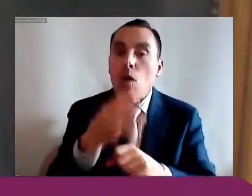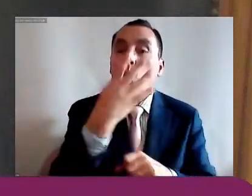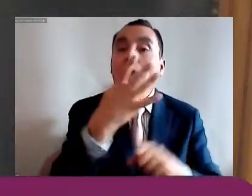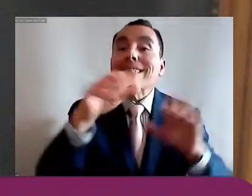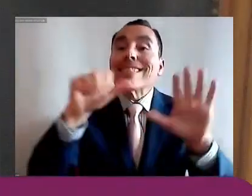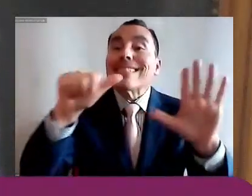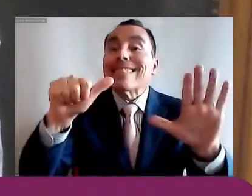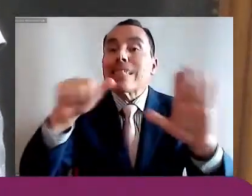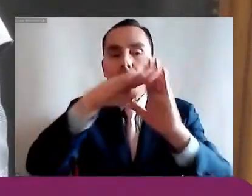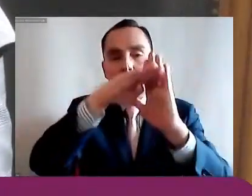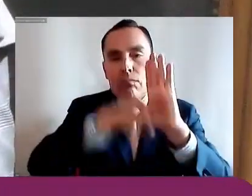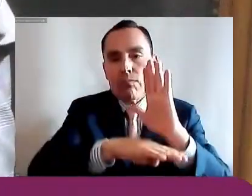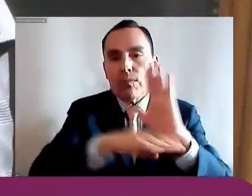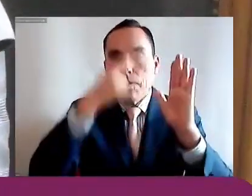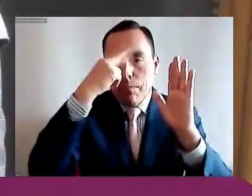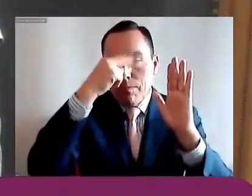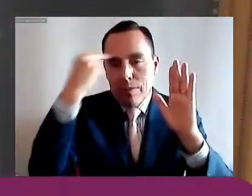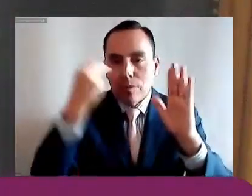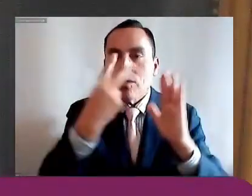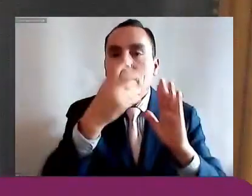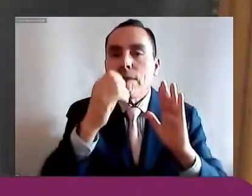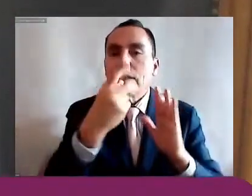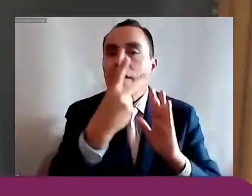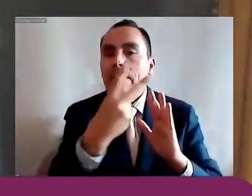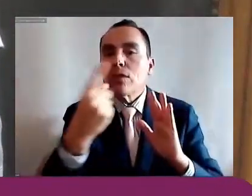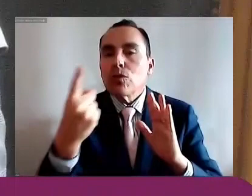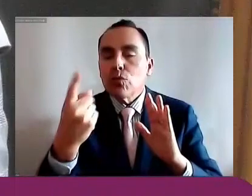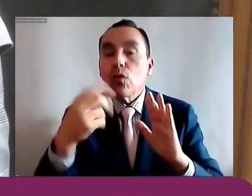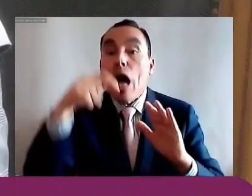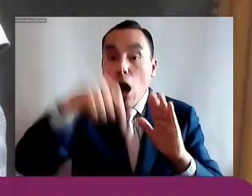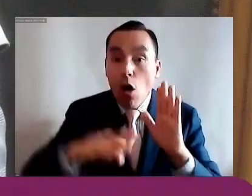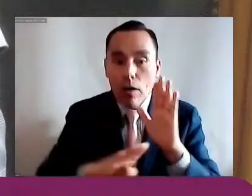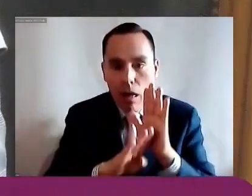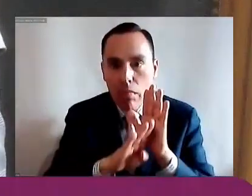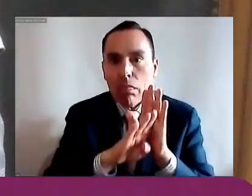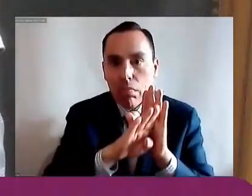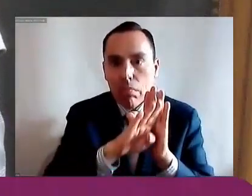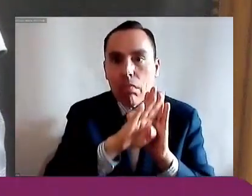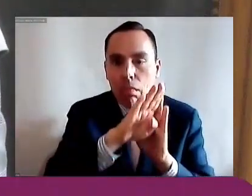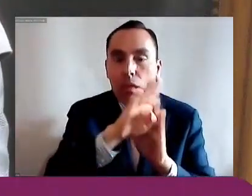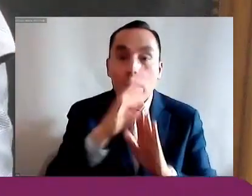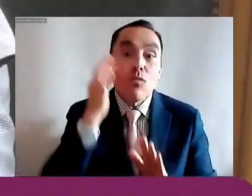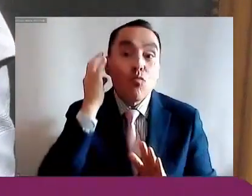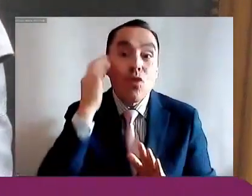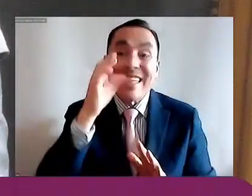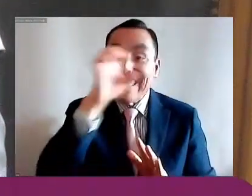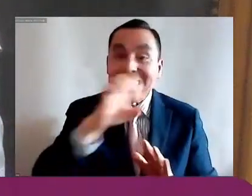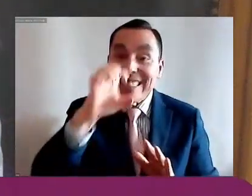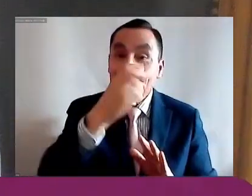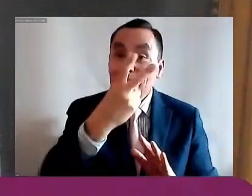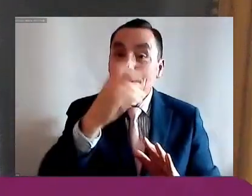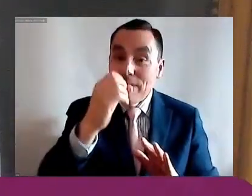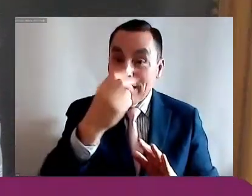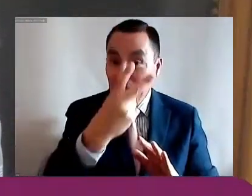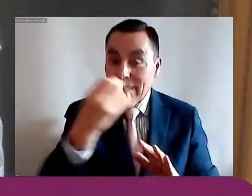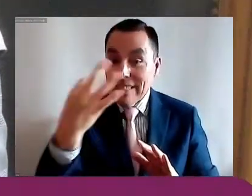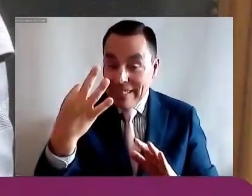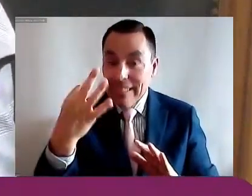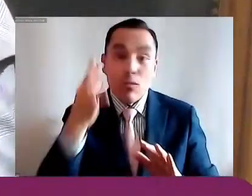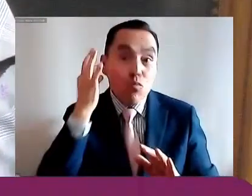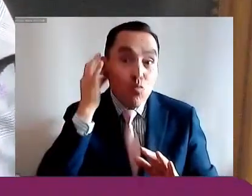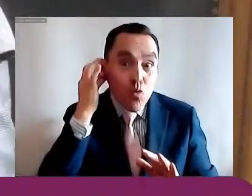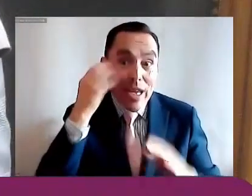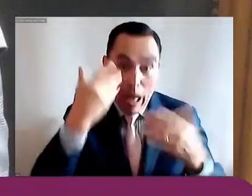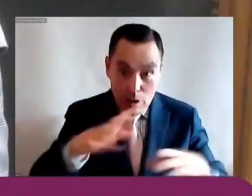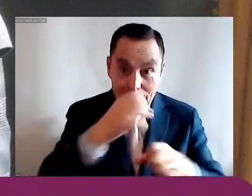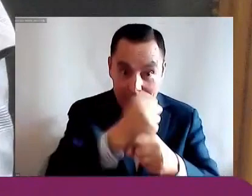de 2021. Ahora ha ascendido de nuevo un poco, porque en enero de 2023 la tasa de participación laboral femenina asciende